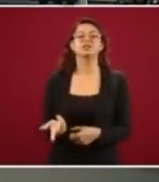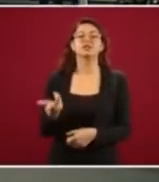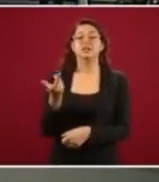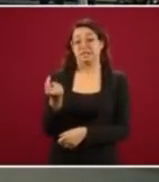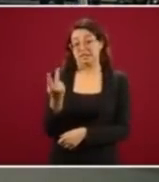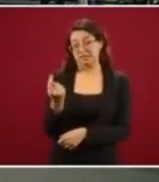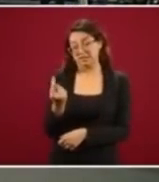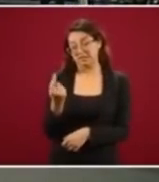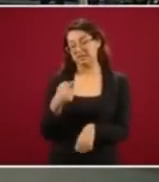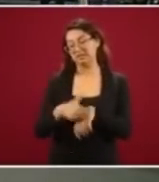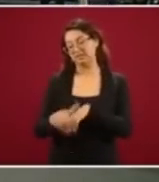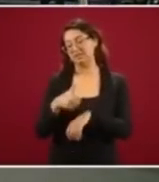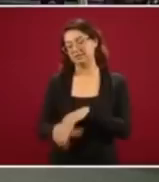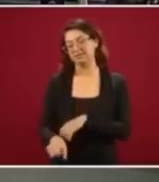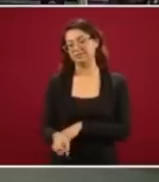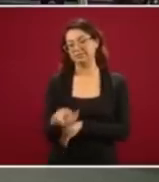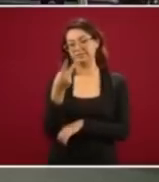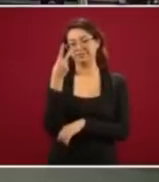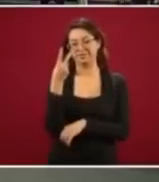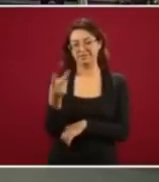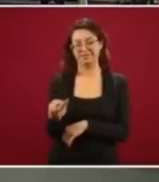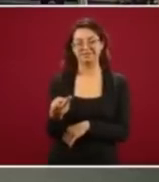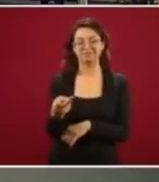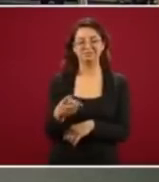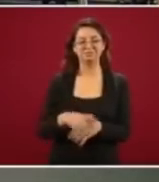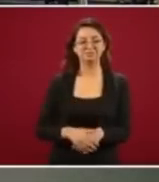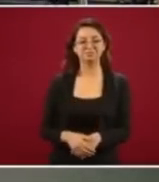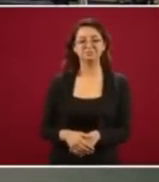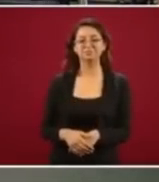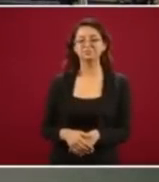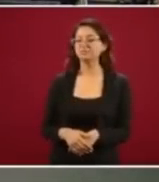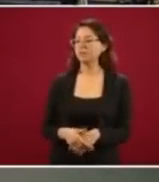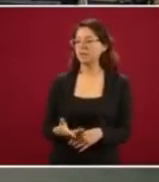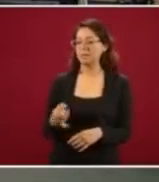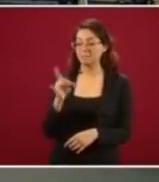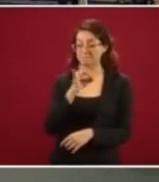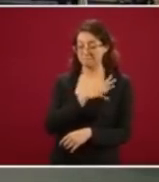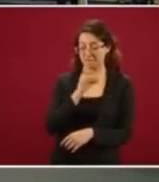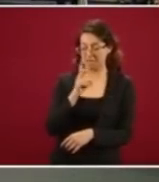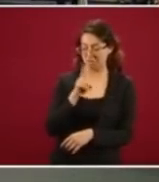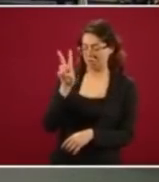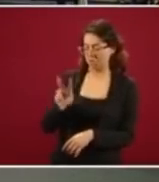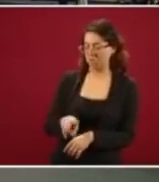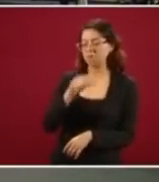Televisa Sin Miedo a la Verdad, en la locación ubicada en la calle Oriente